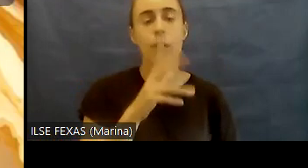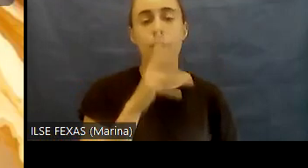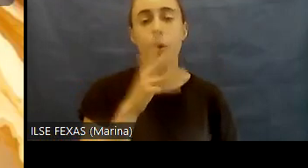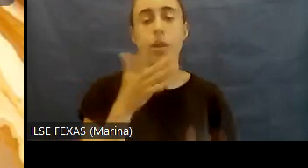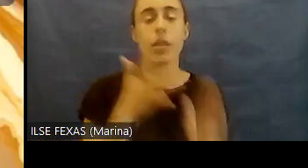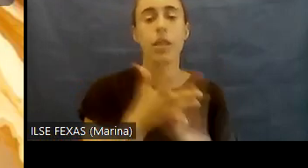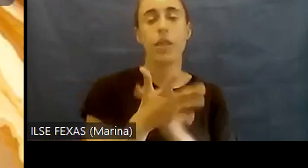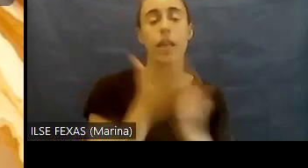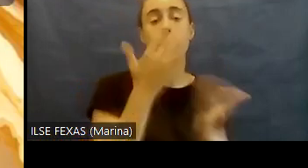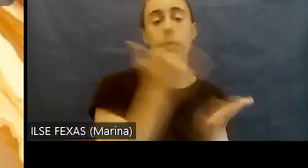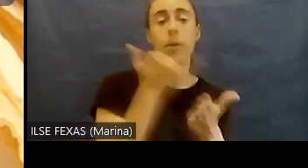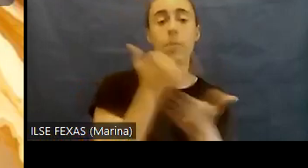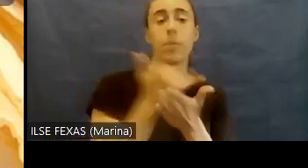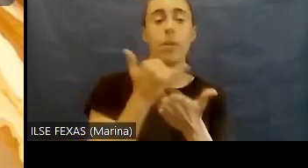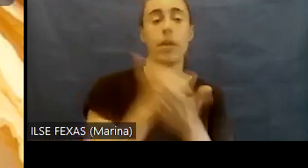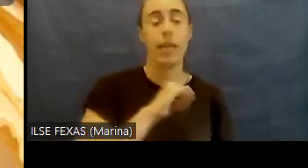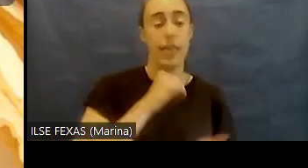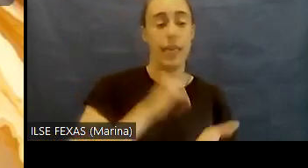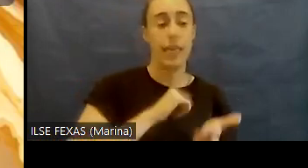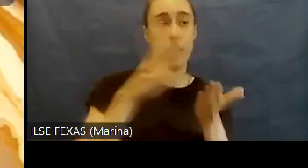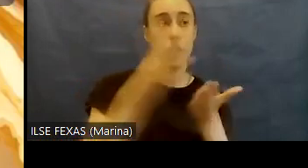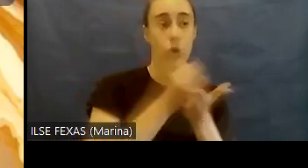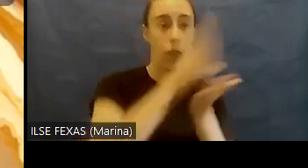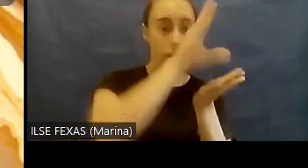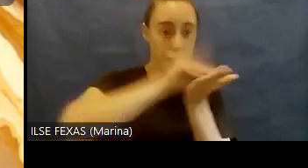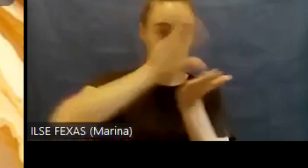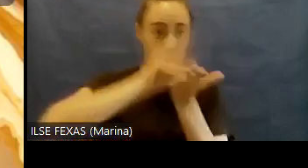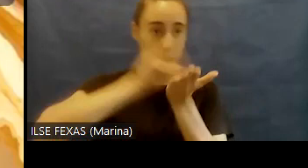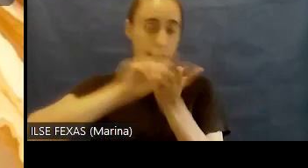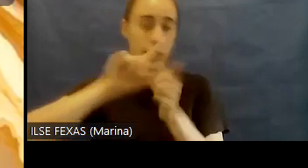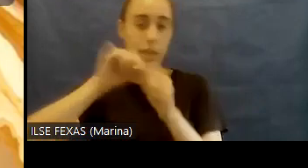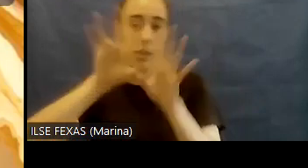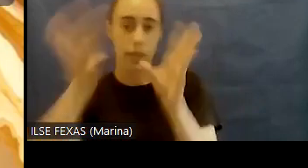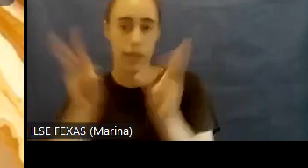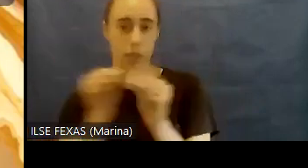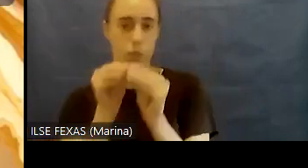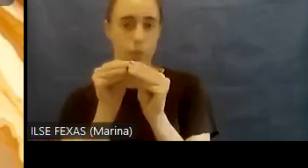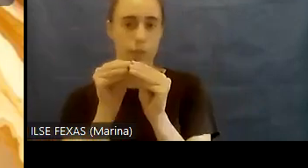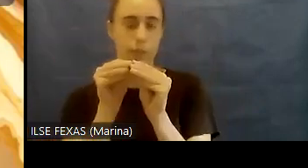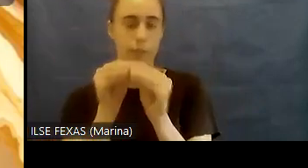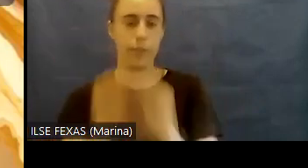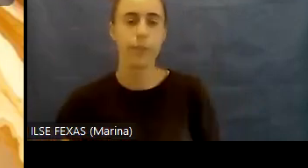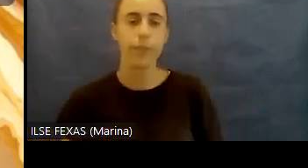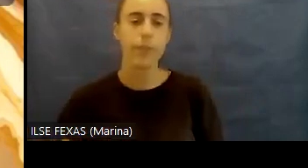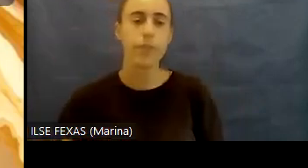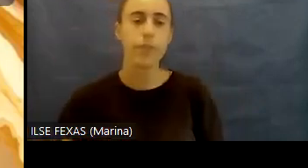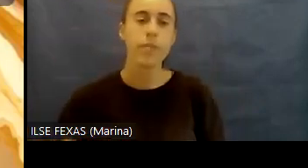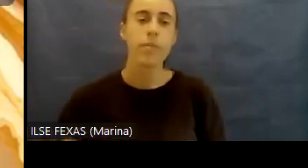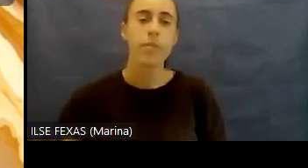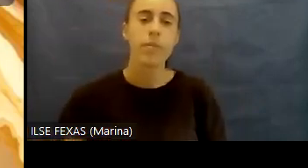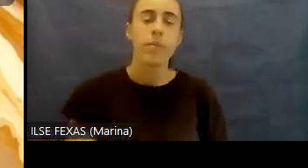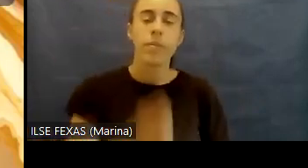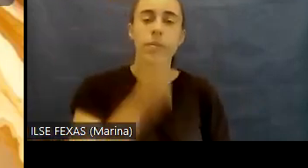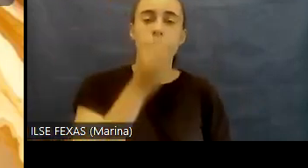clínicos aleatorizados, cogerlos todos y hacer un resumen de esos ensayos clínicos aleatorizados. Bueno, pues un